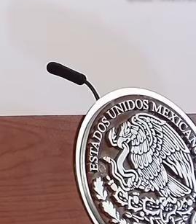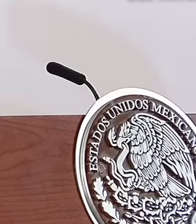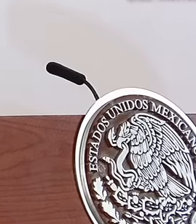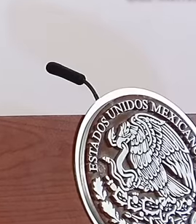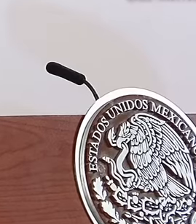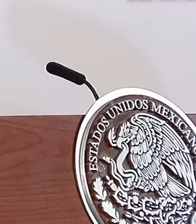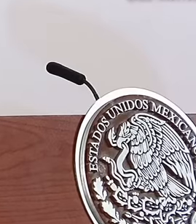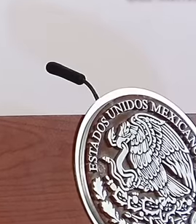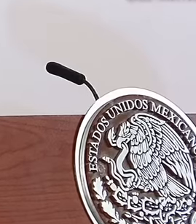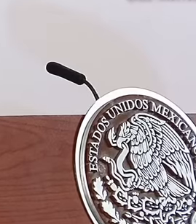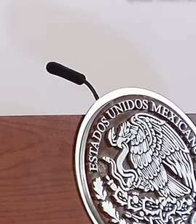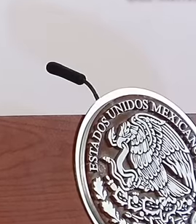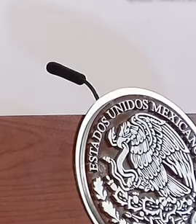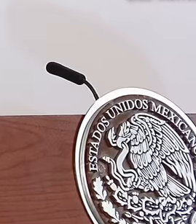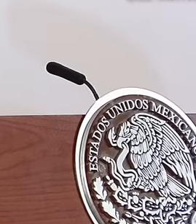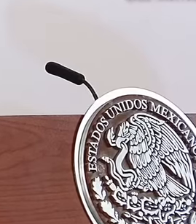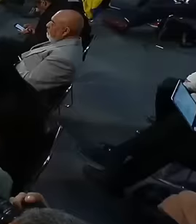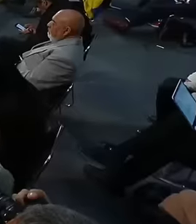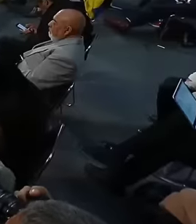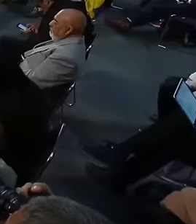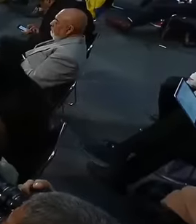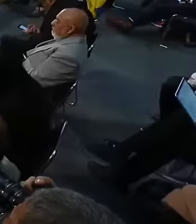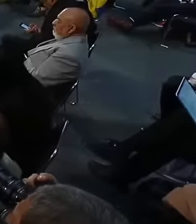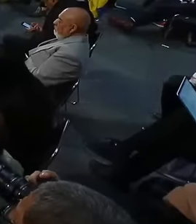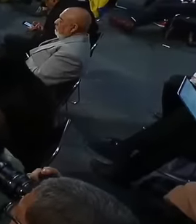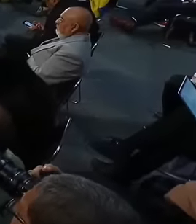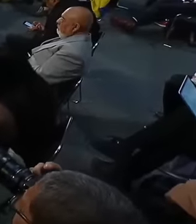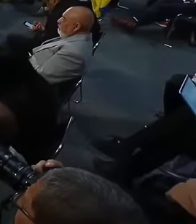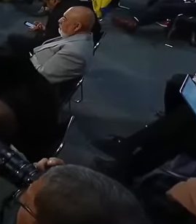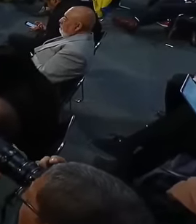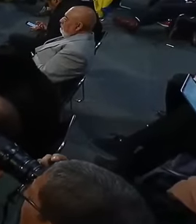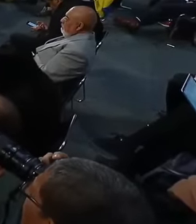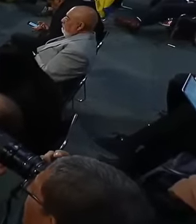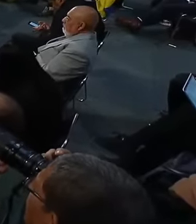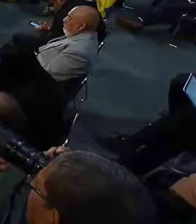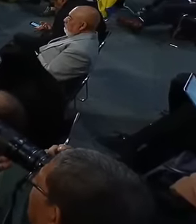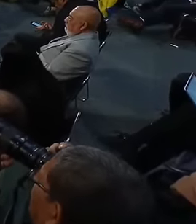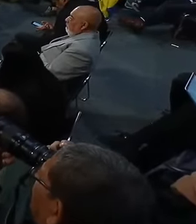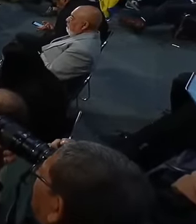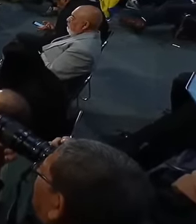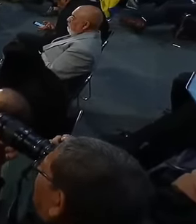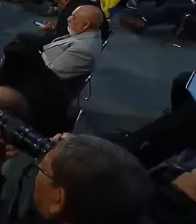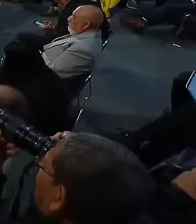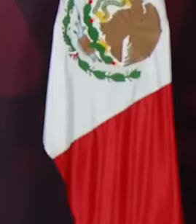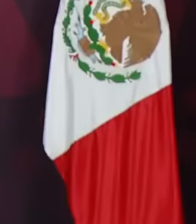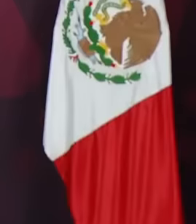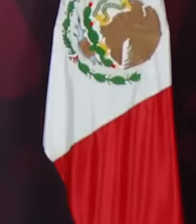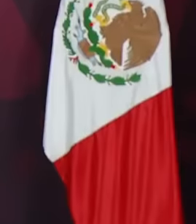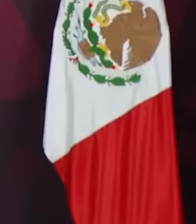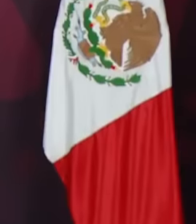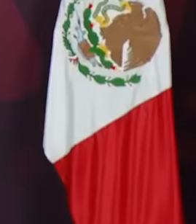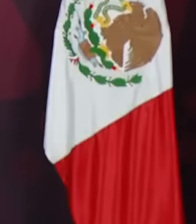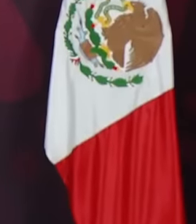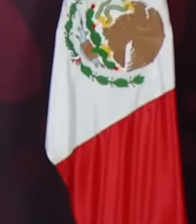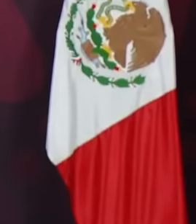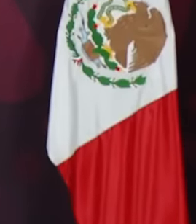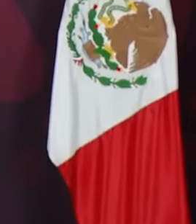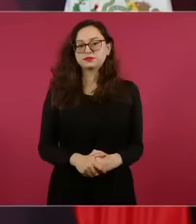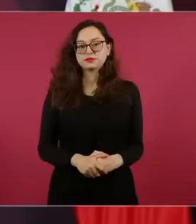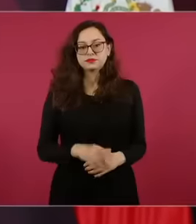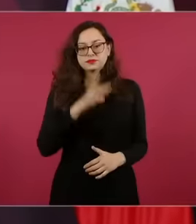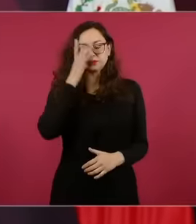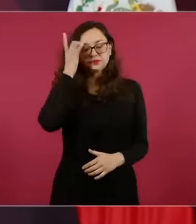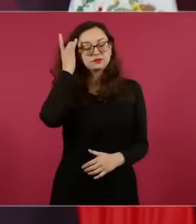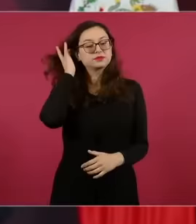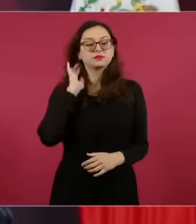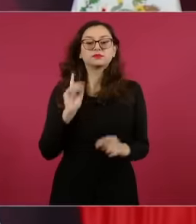Agradecidos de todos los pueblos de México por su confianza, por su apoyo, por su respaldo,